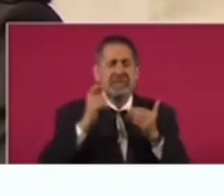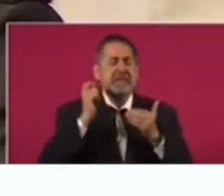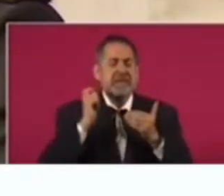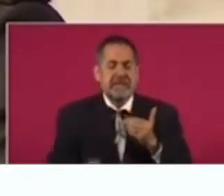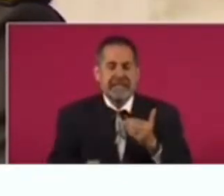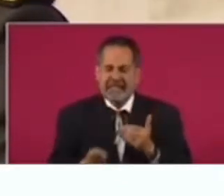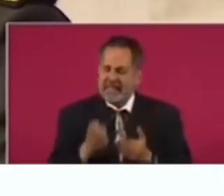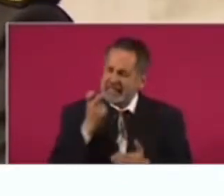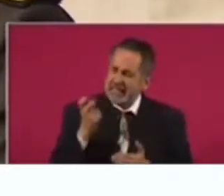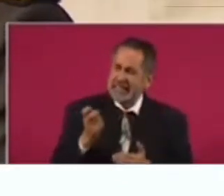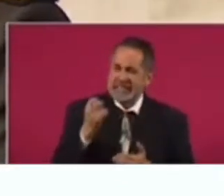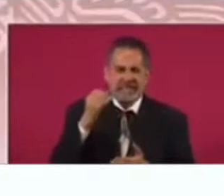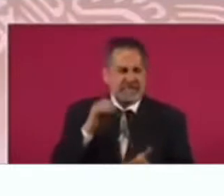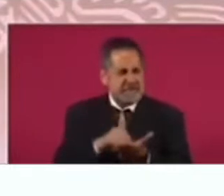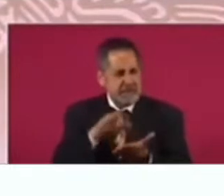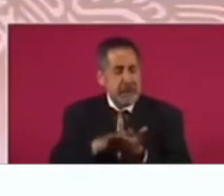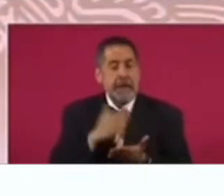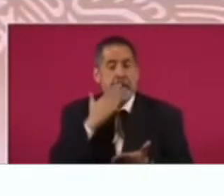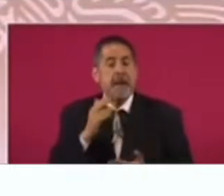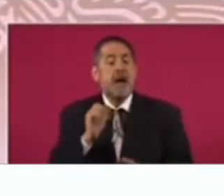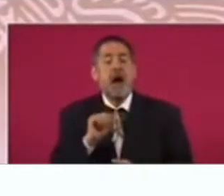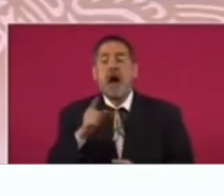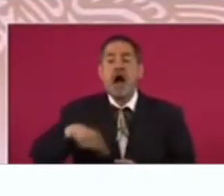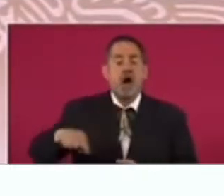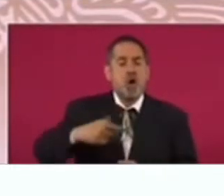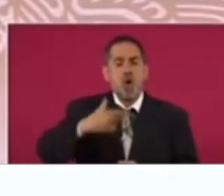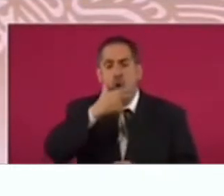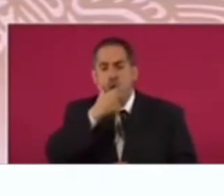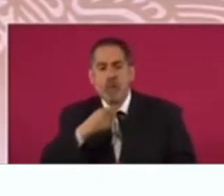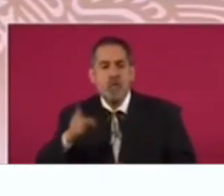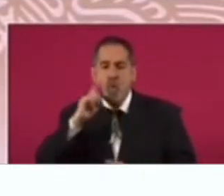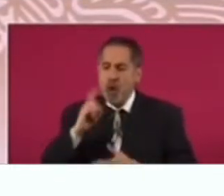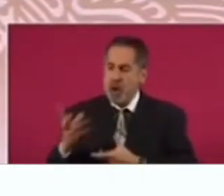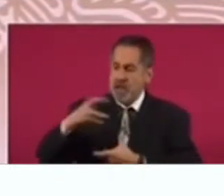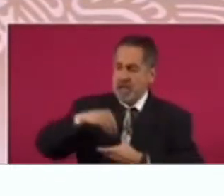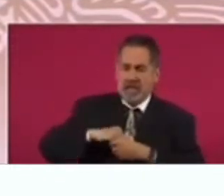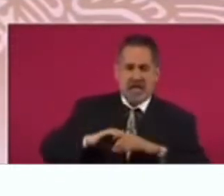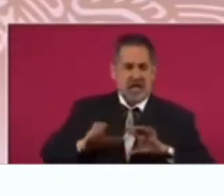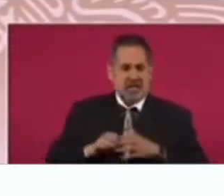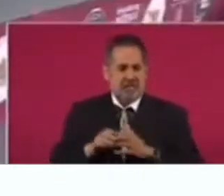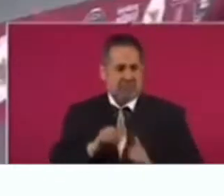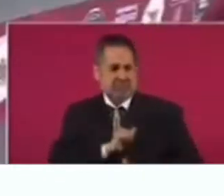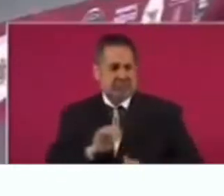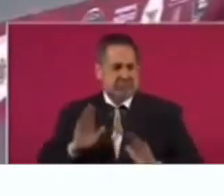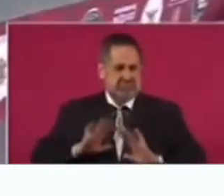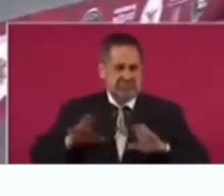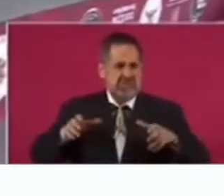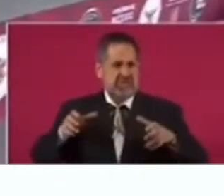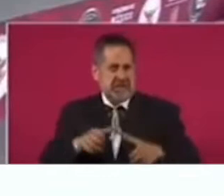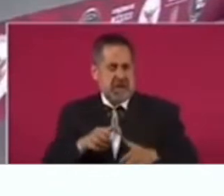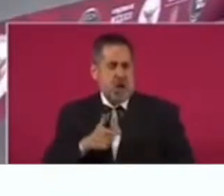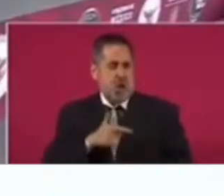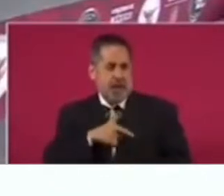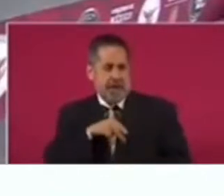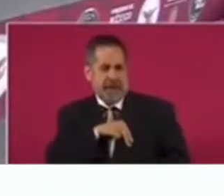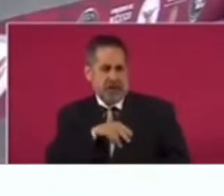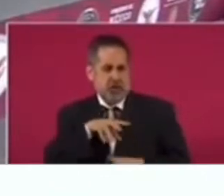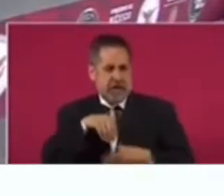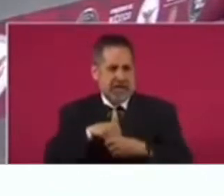Representa el marco ideal para que las mujeres y hombres que integramos las Fuerzas Armadas y Guardia